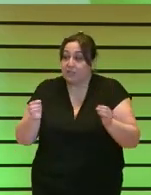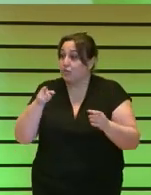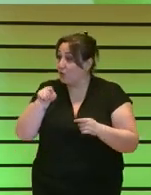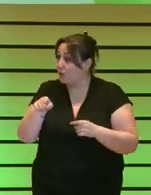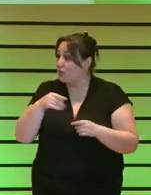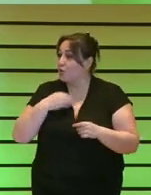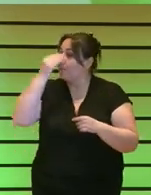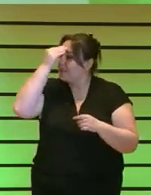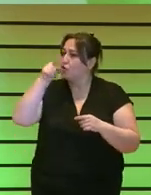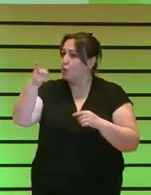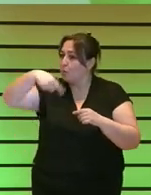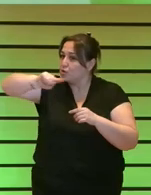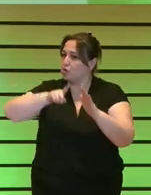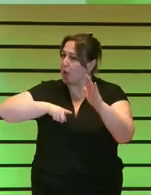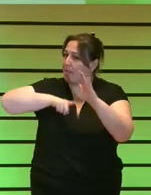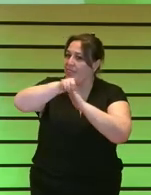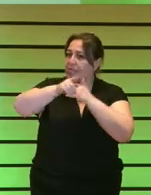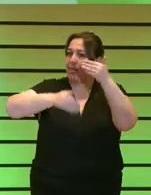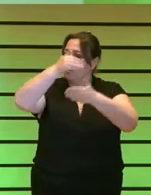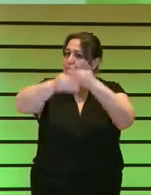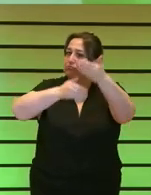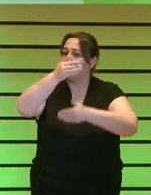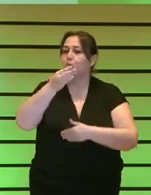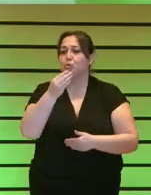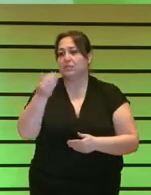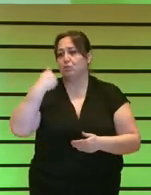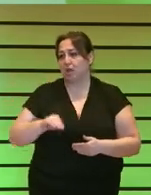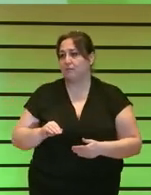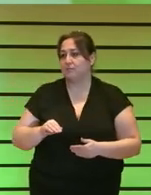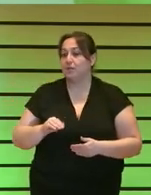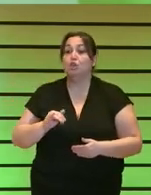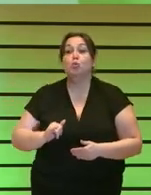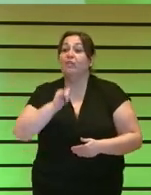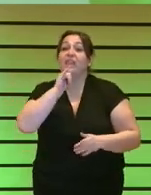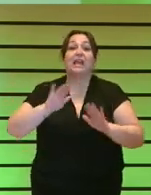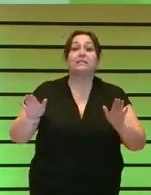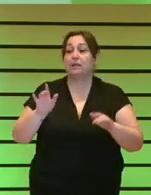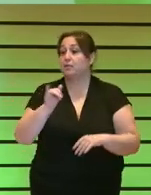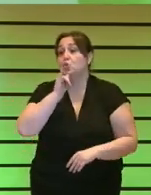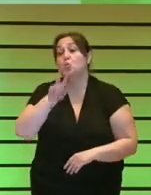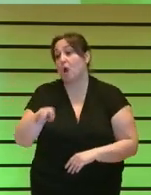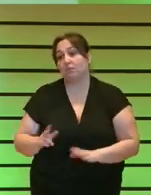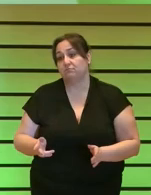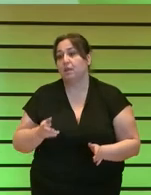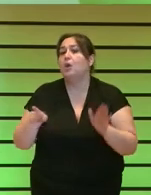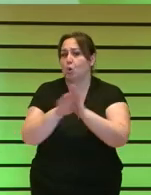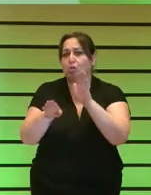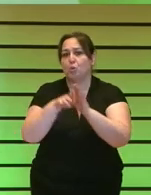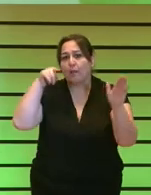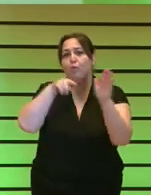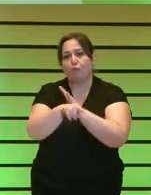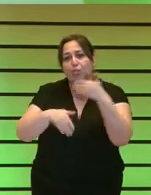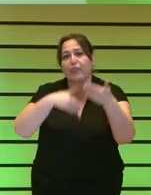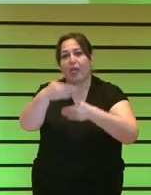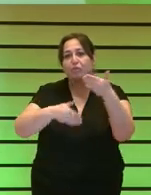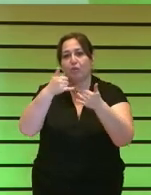esto yo creo que habéis avanzado muchísimo suficiente Nunca es suficiente entonces hay que seguir profundizando en esa línea y por lo tanto es importante